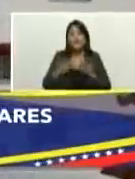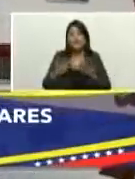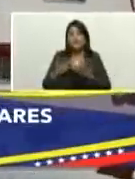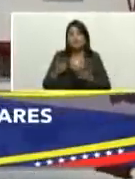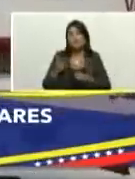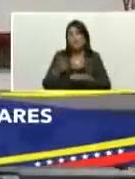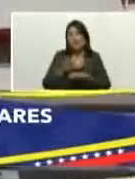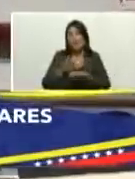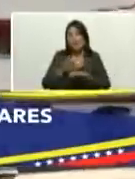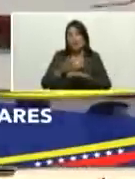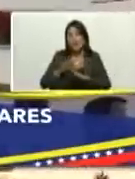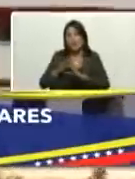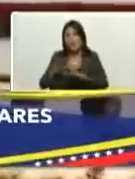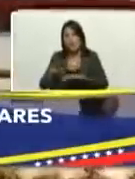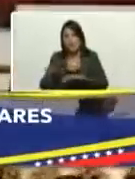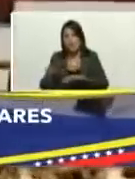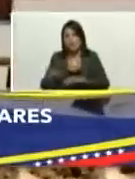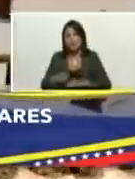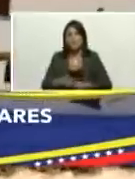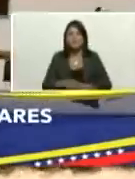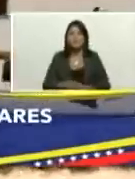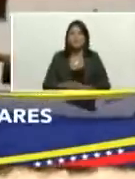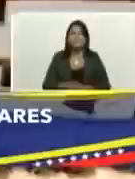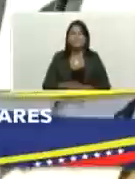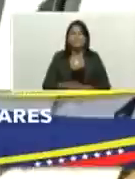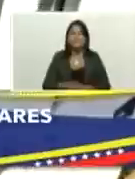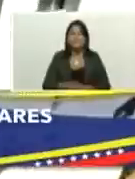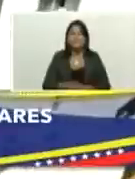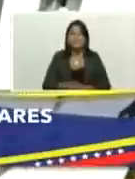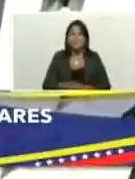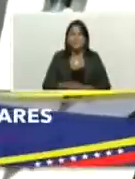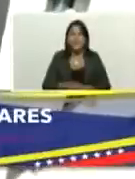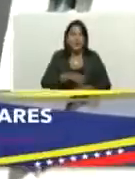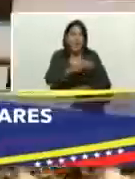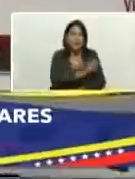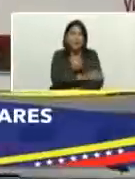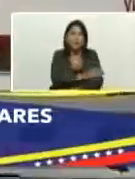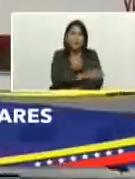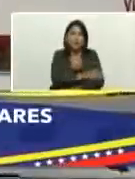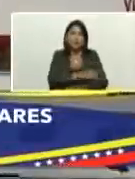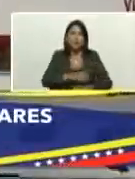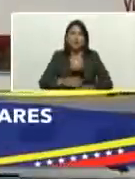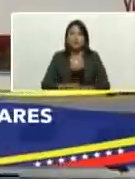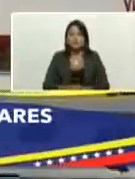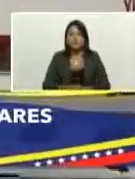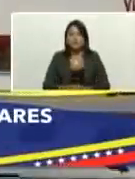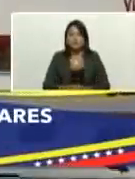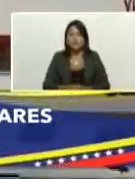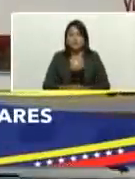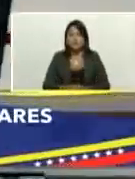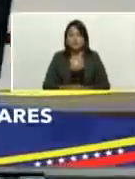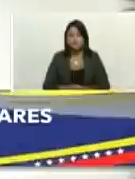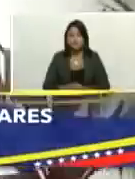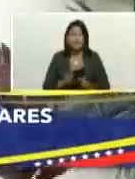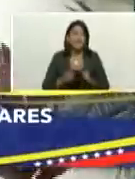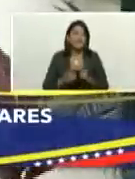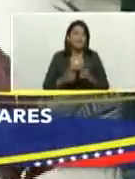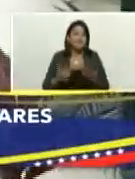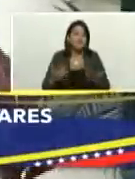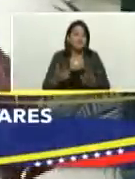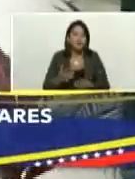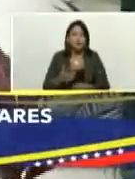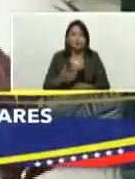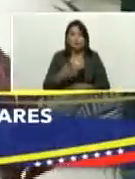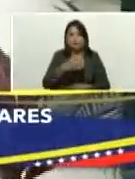cómplices que pasaron por Venezuela, Adeco Copellanos, expropiaban al pueblo de la posibilidad de vivir